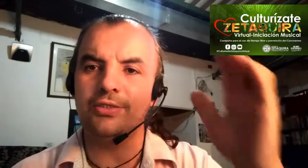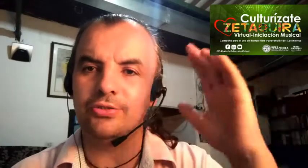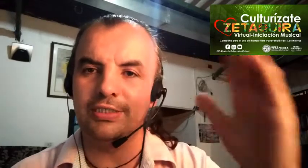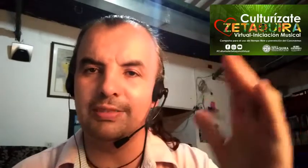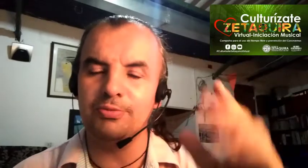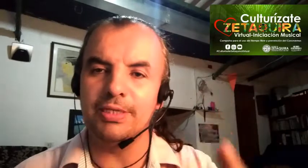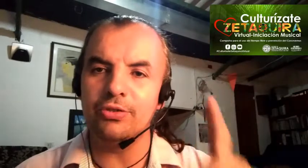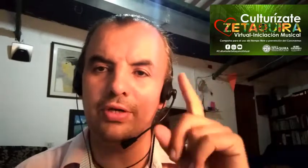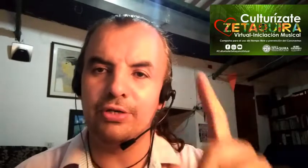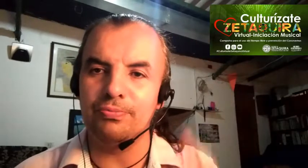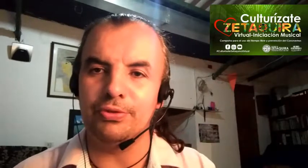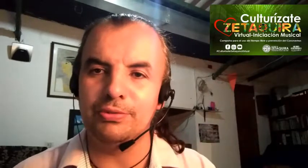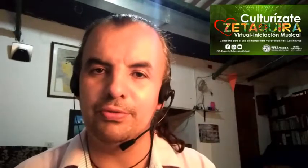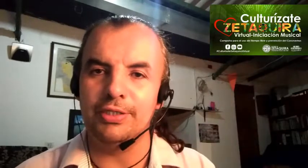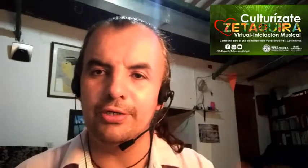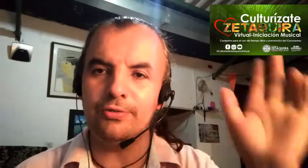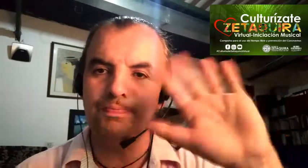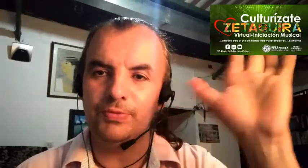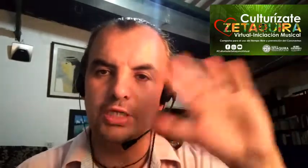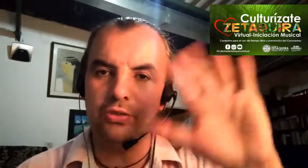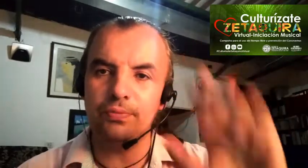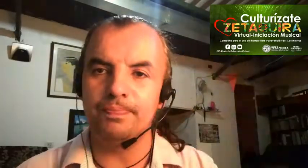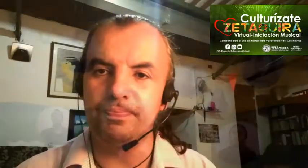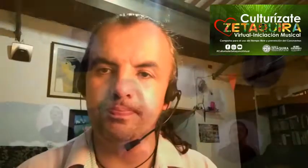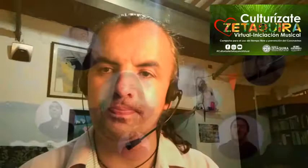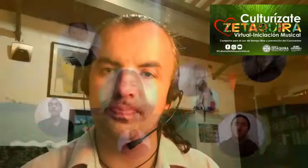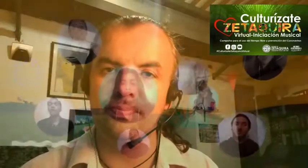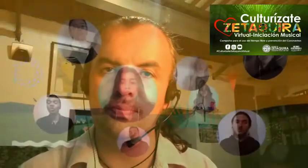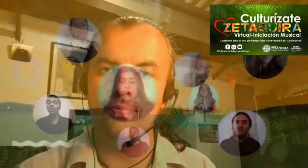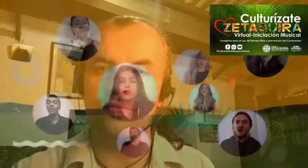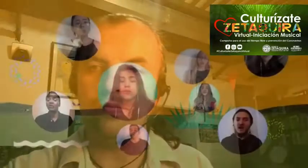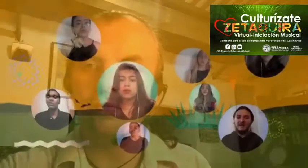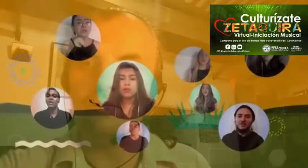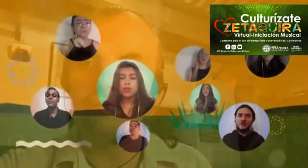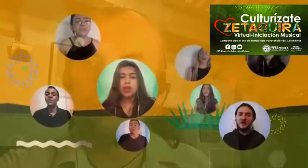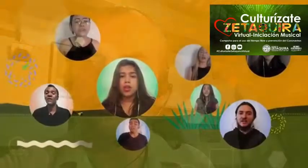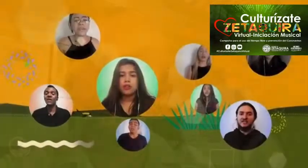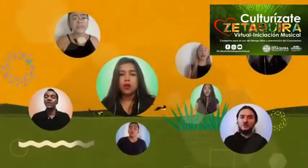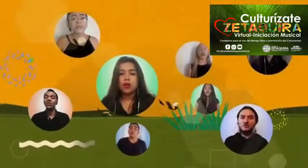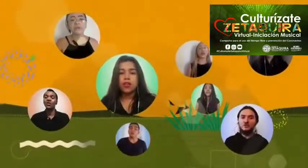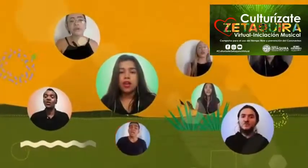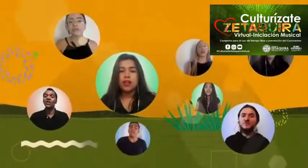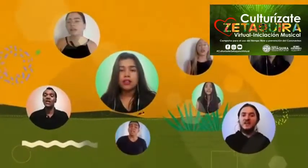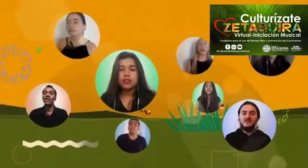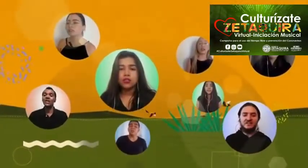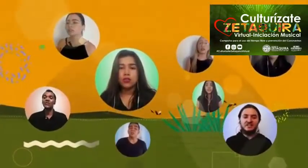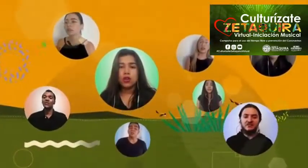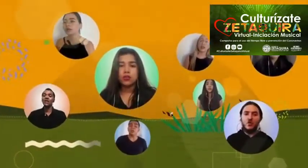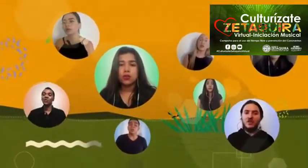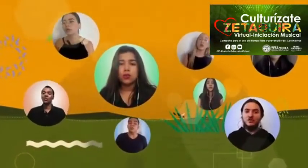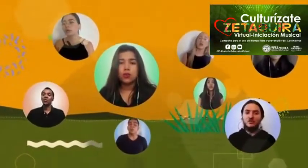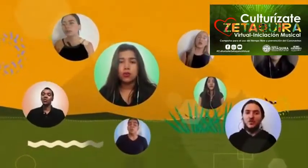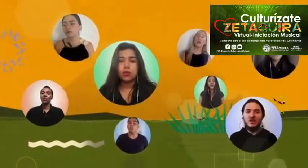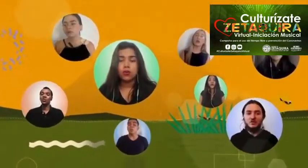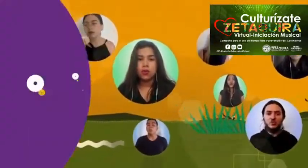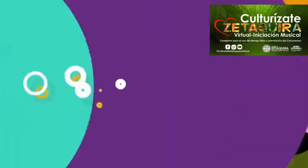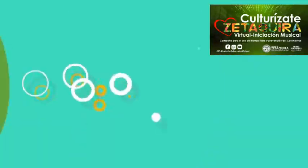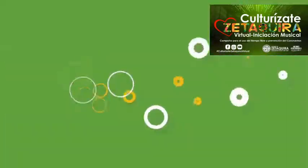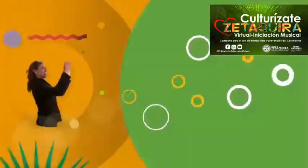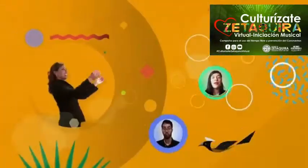y nos estamos viendo en un próximo video. Chao. Sobre el coca florito del riachuelo,